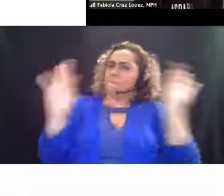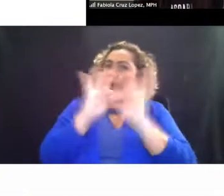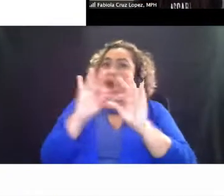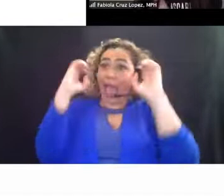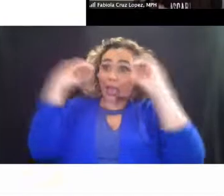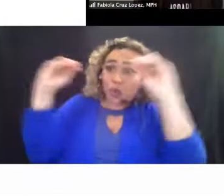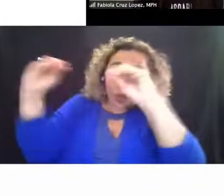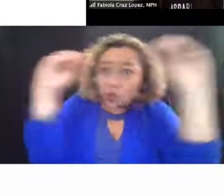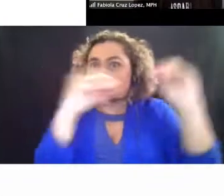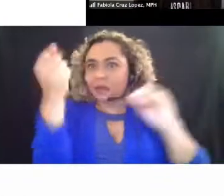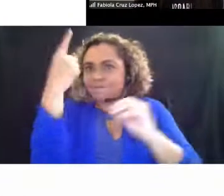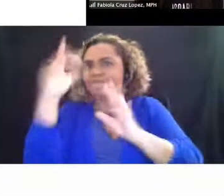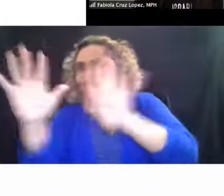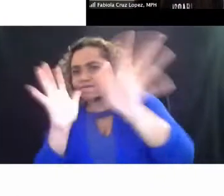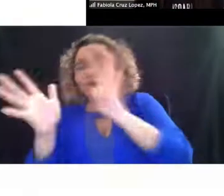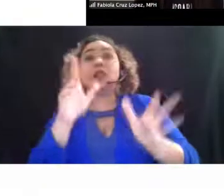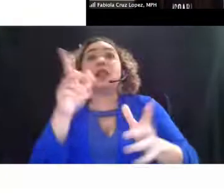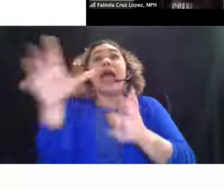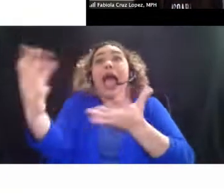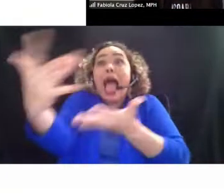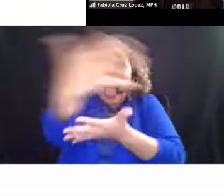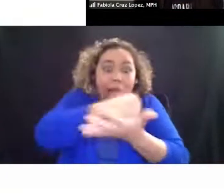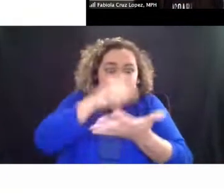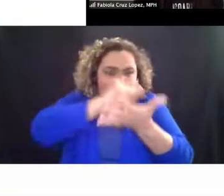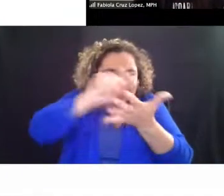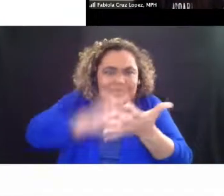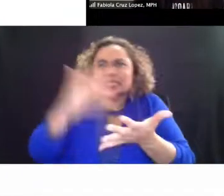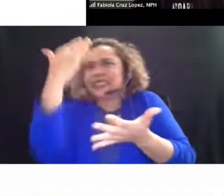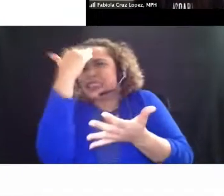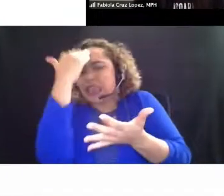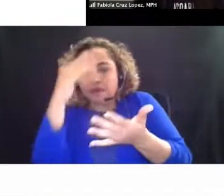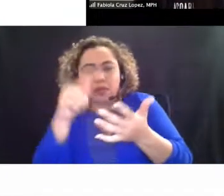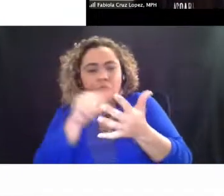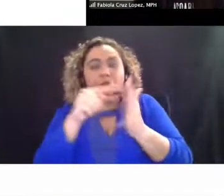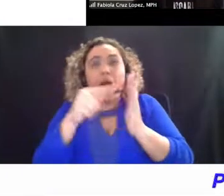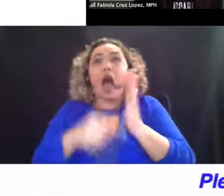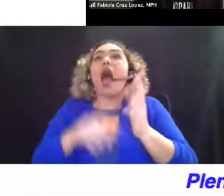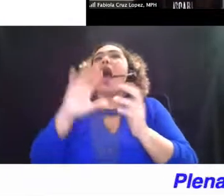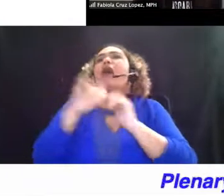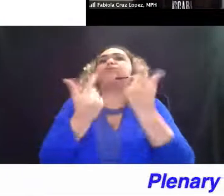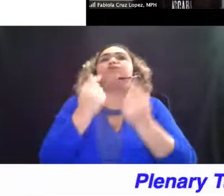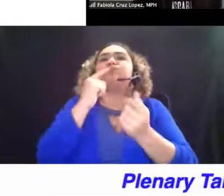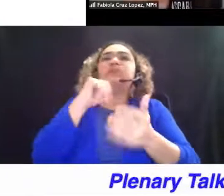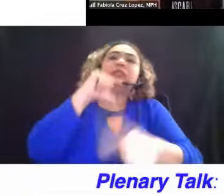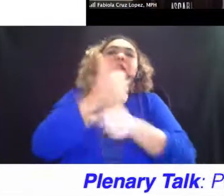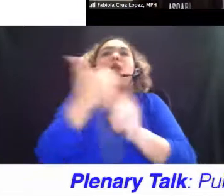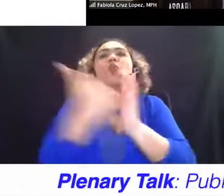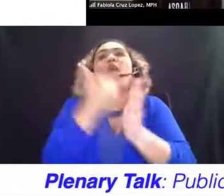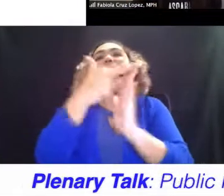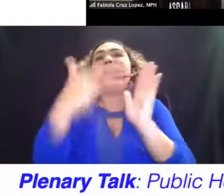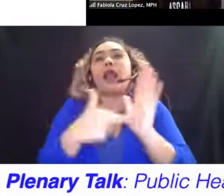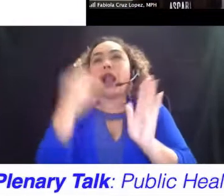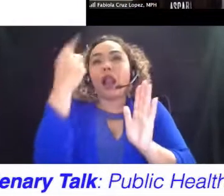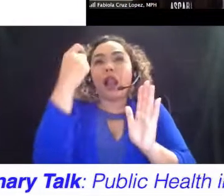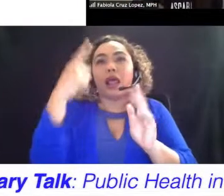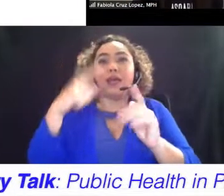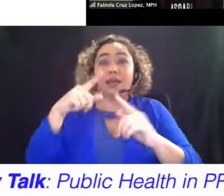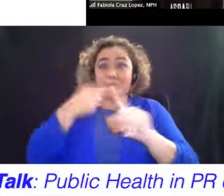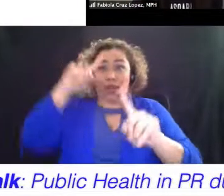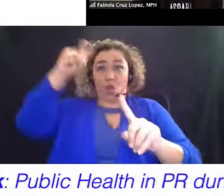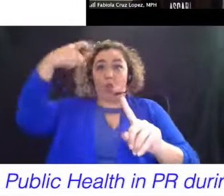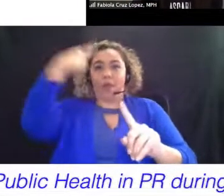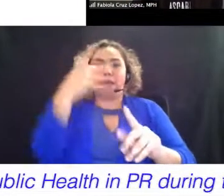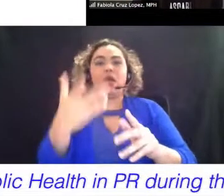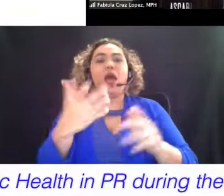también realizar esa colección de datos de vuelta para generar políticas públicas dirigidas. Síntomas más comunes, bien